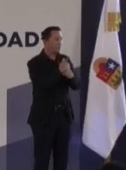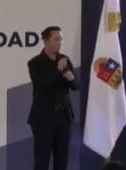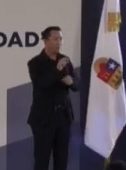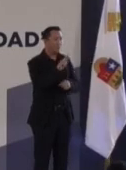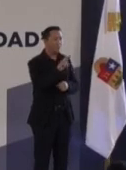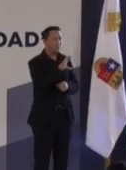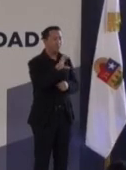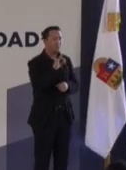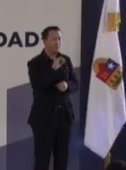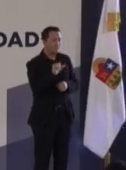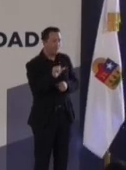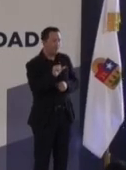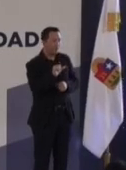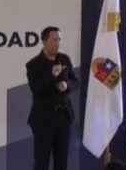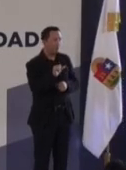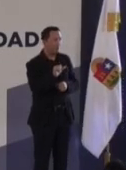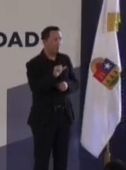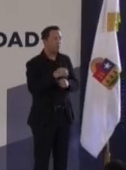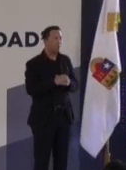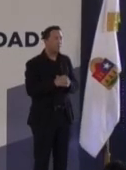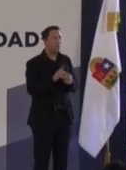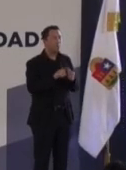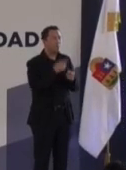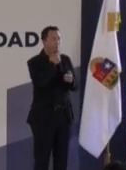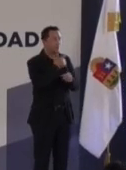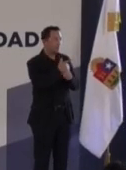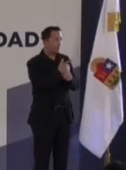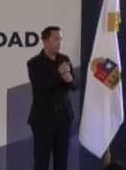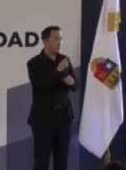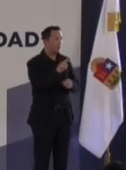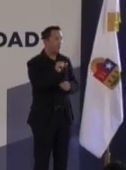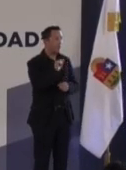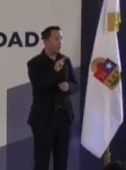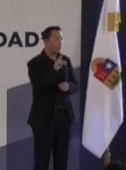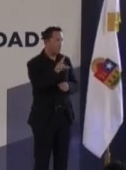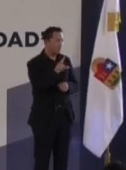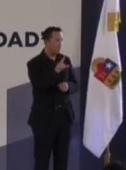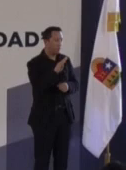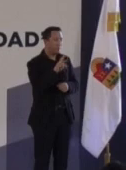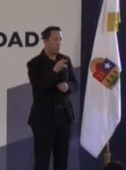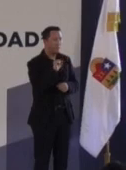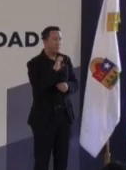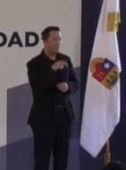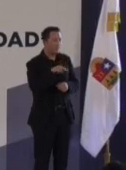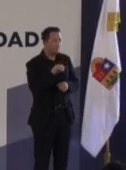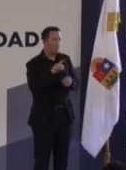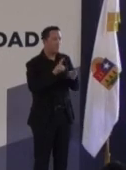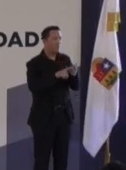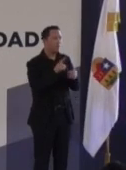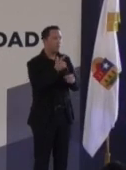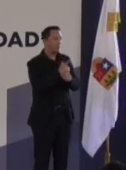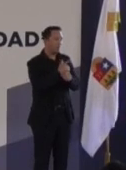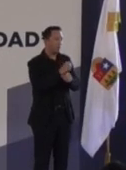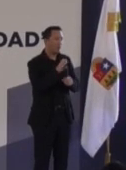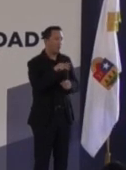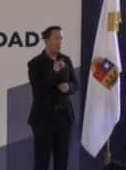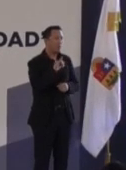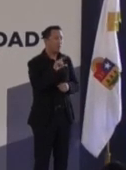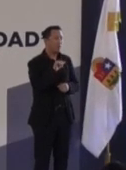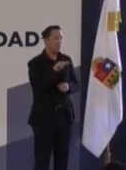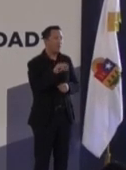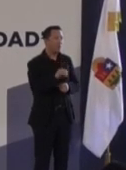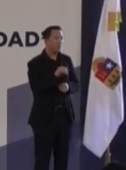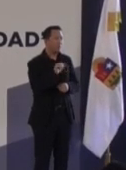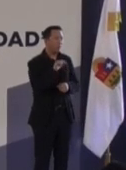Ibarra, al licenciado Raúl Briceño May, al licenciado Emiliano Antonio Herrera